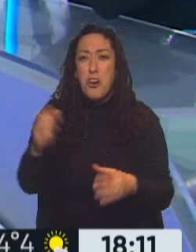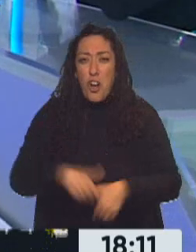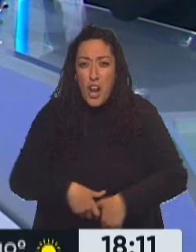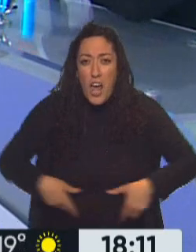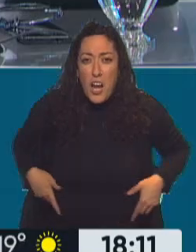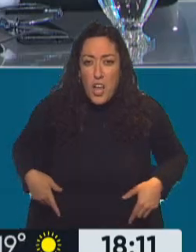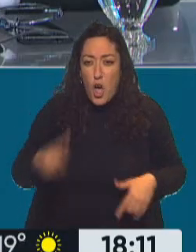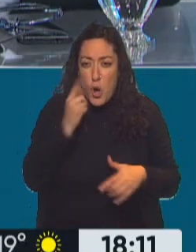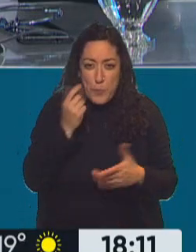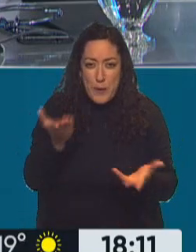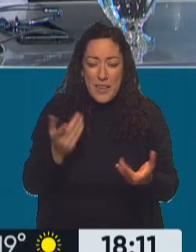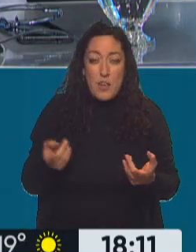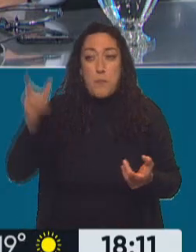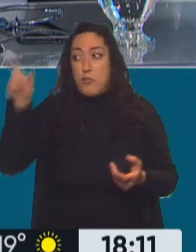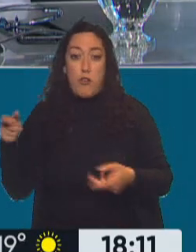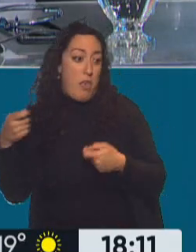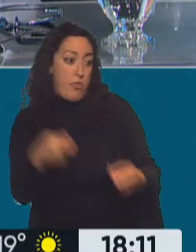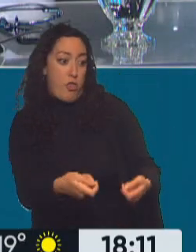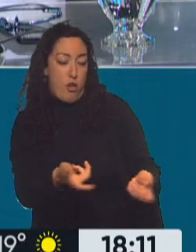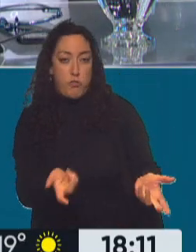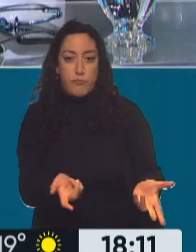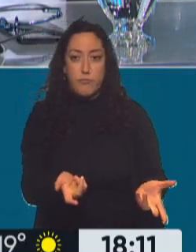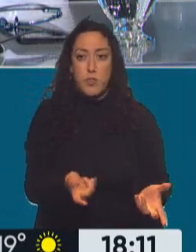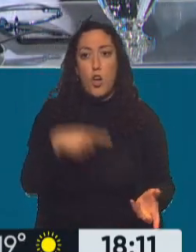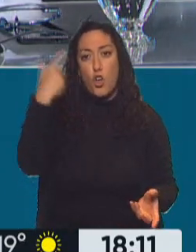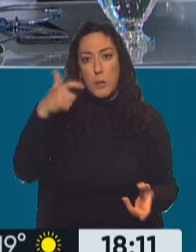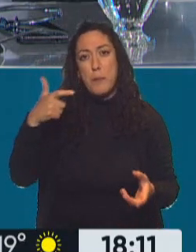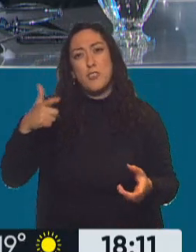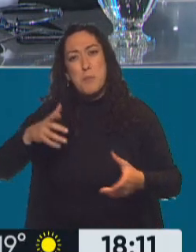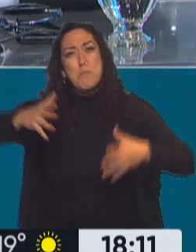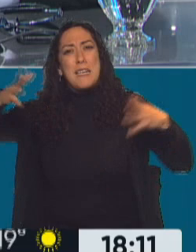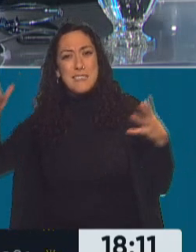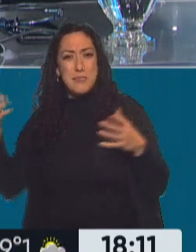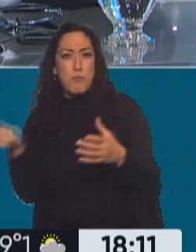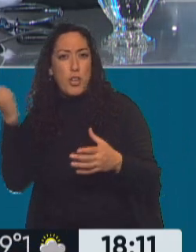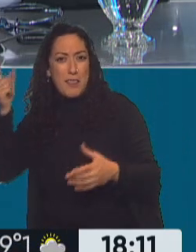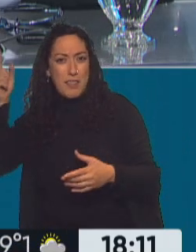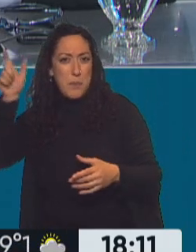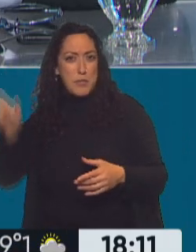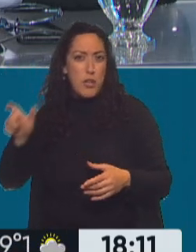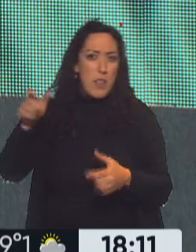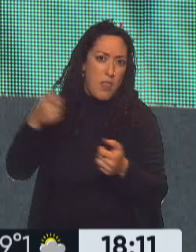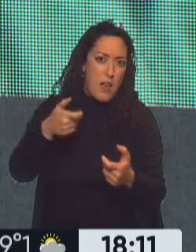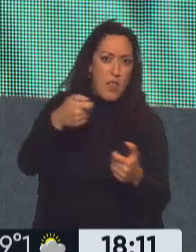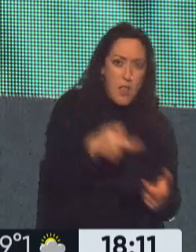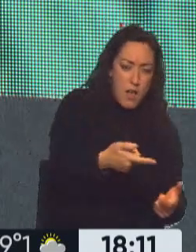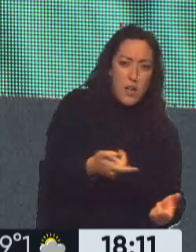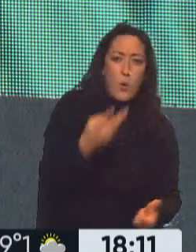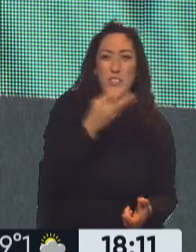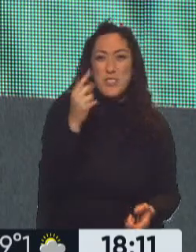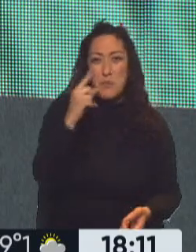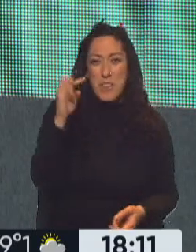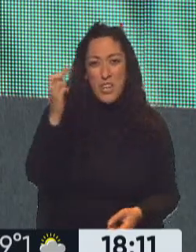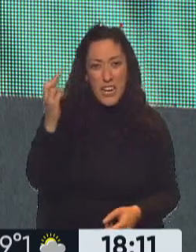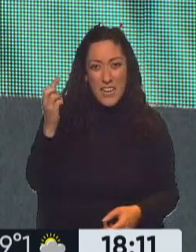Porque ese tipo, alguien se la dio. Alguien está detrás de ese y hay alguien todavía más grande detrás totalmente de ese. Totalmente. Eso es lo si que perdieron en una sola persona 400 lucas,